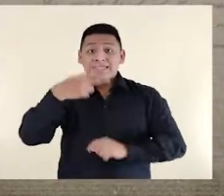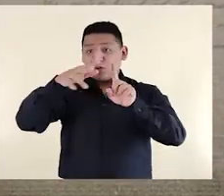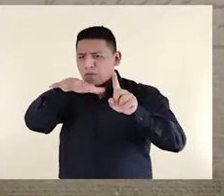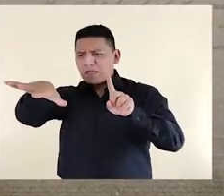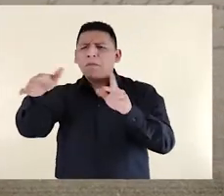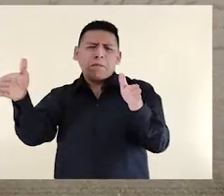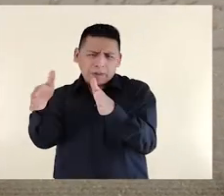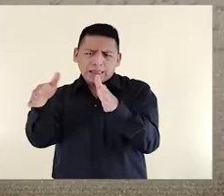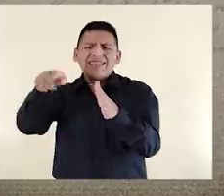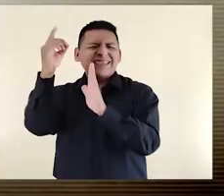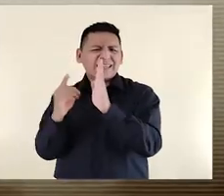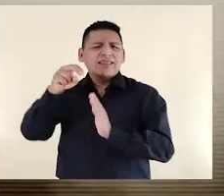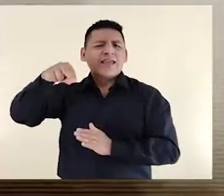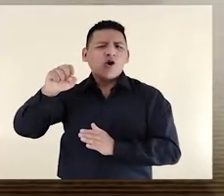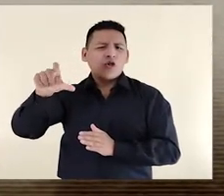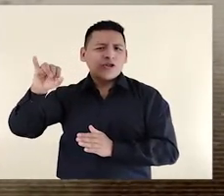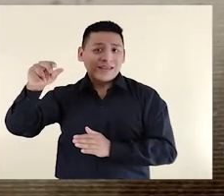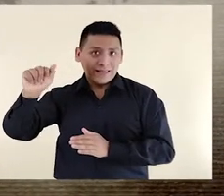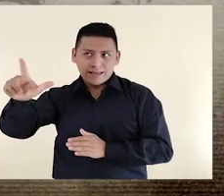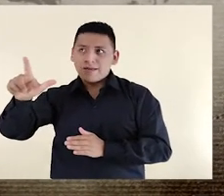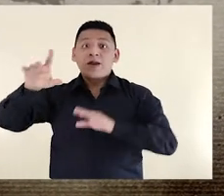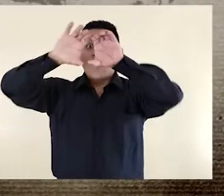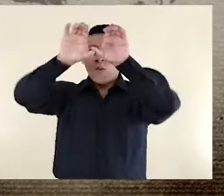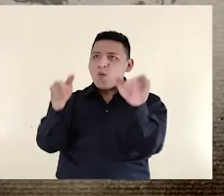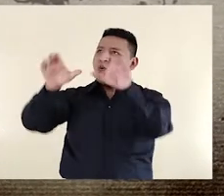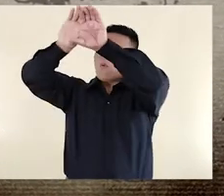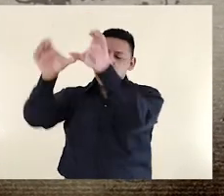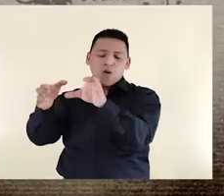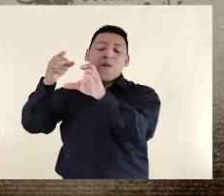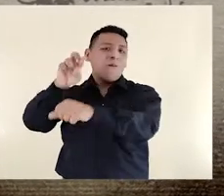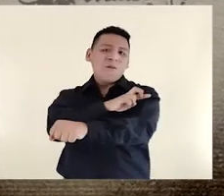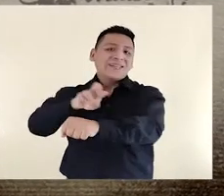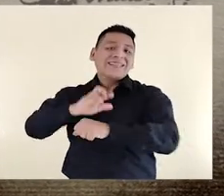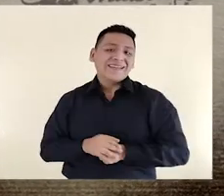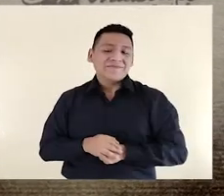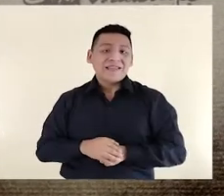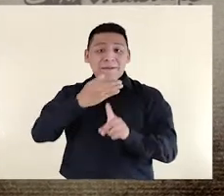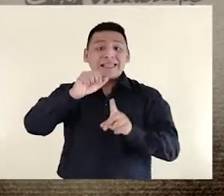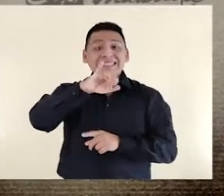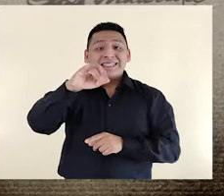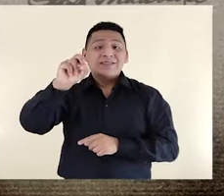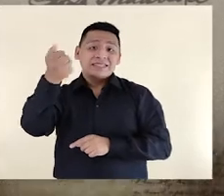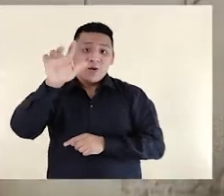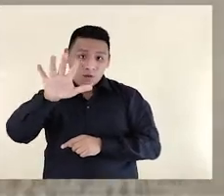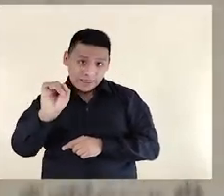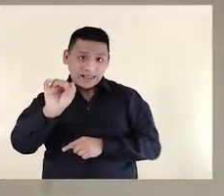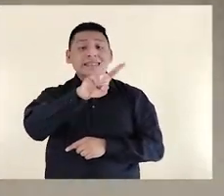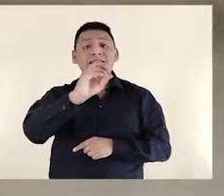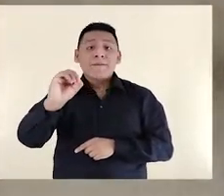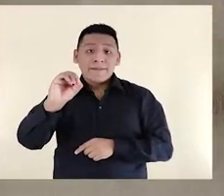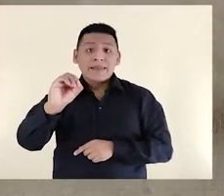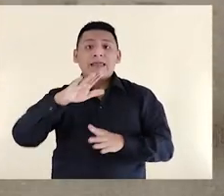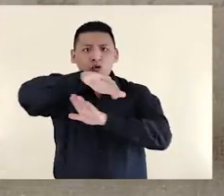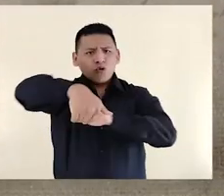más reducido es del estilo neocolonial, pero con una arquería muy poética. En la década de los 50 del siglo XX, la casa